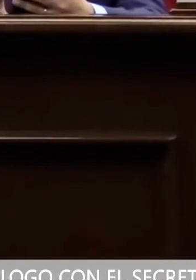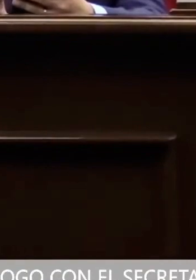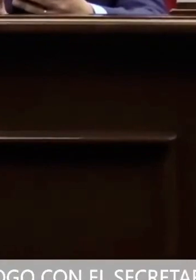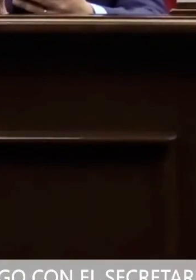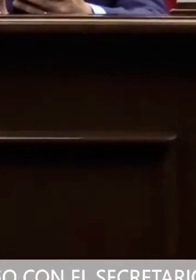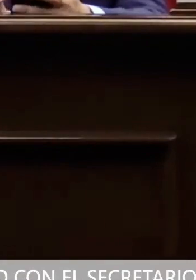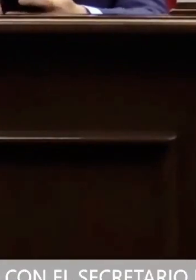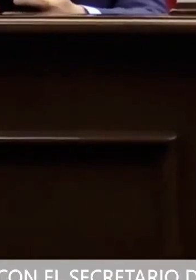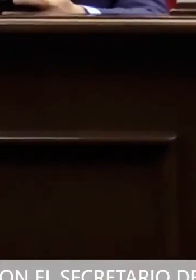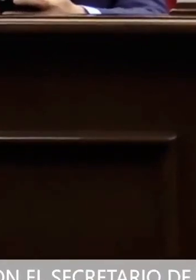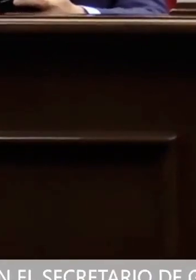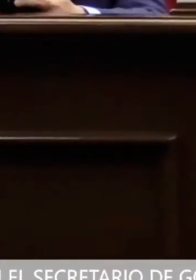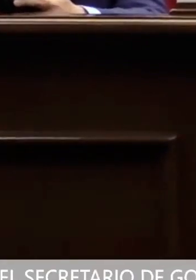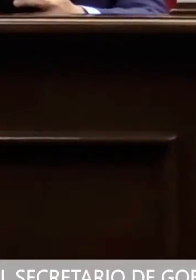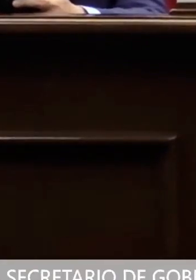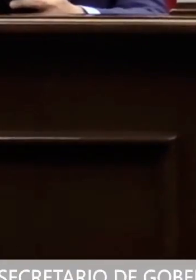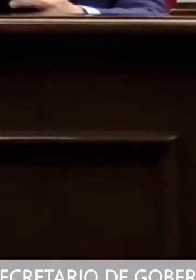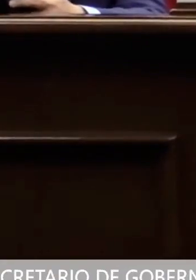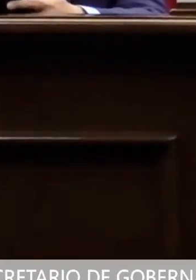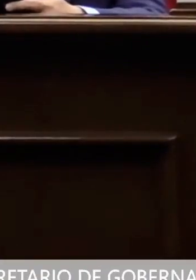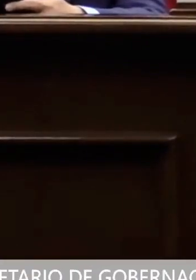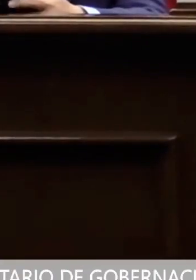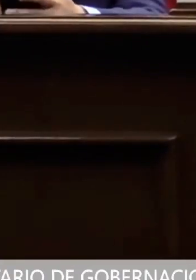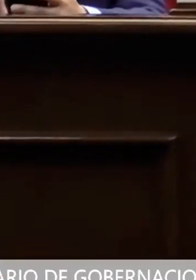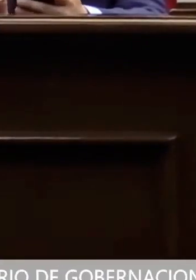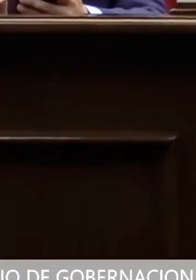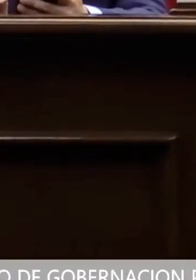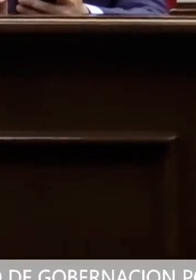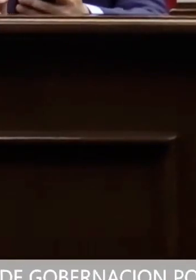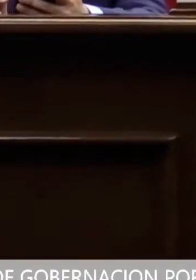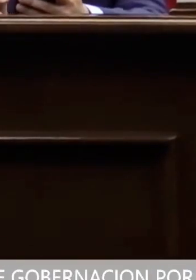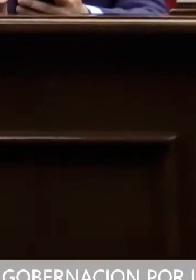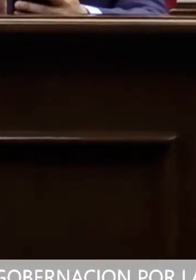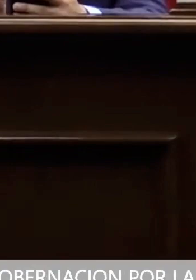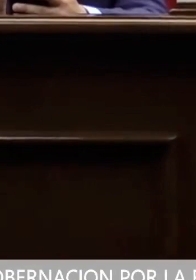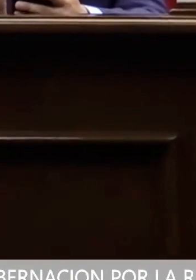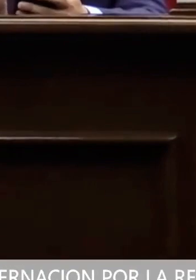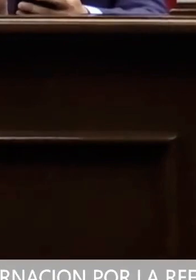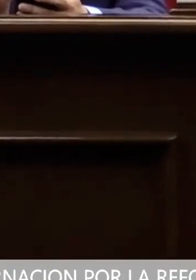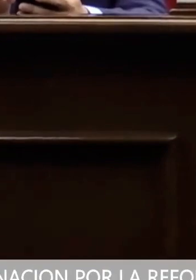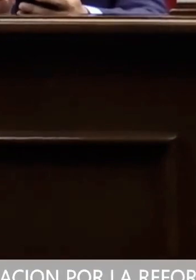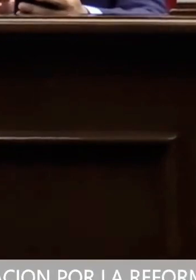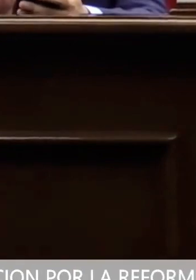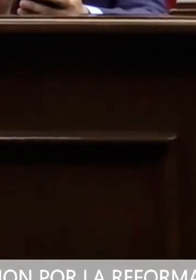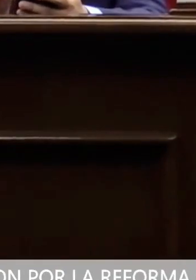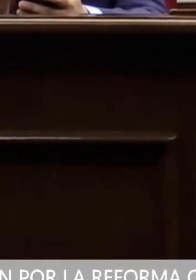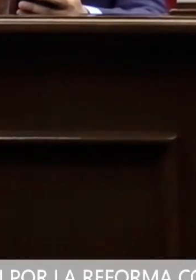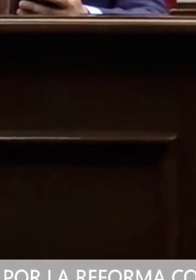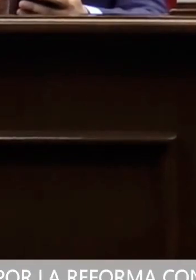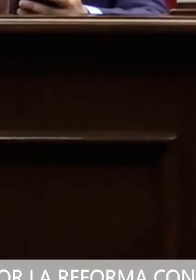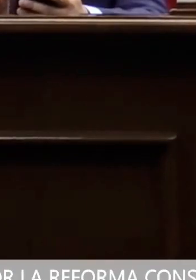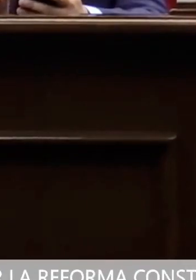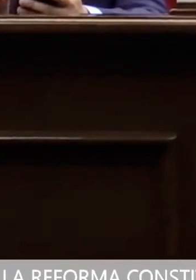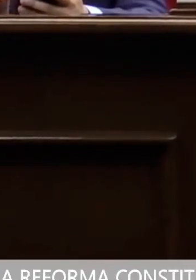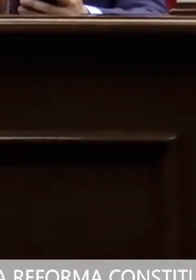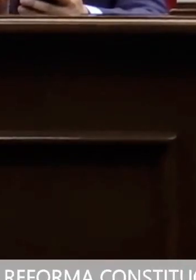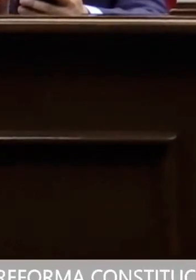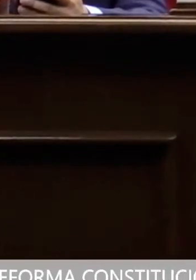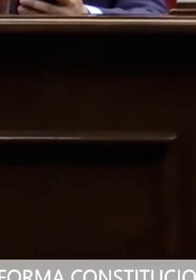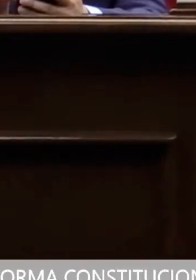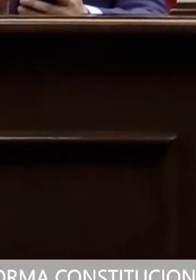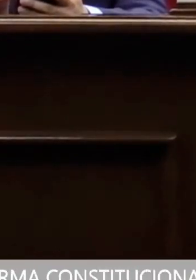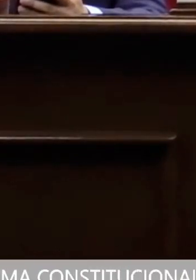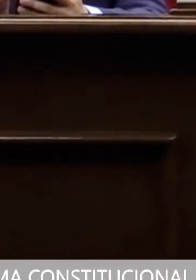juntos se construya el Michoacán del futuro. Ustedes y el gobernador